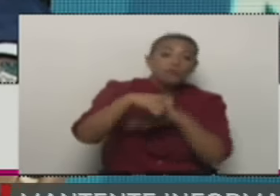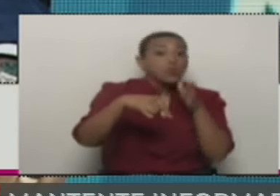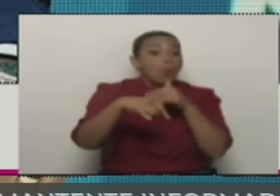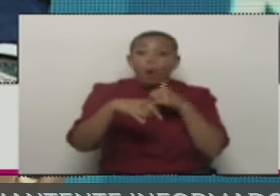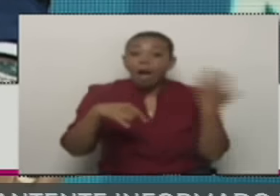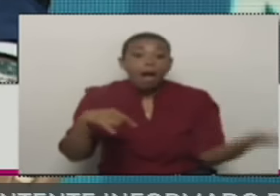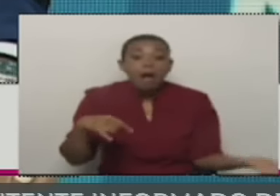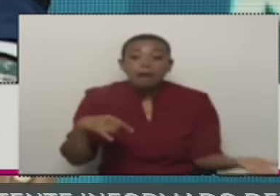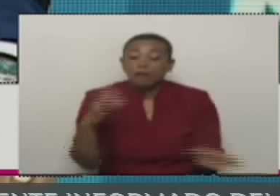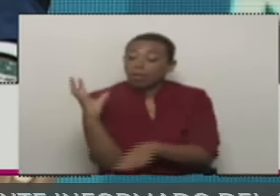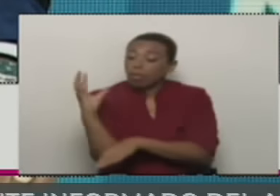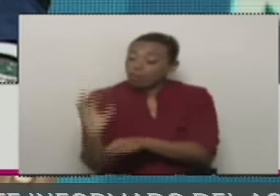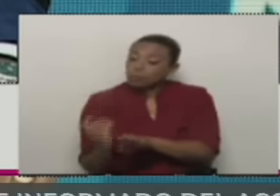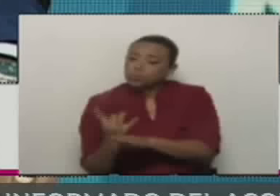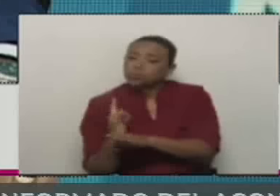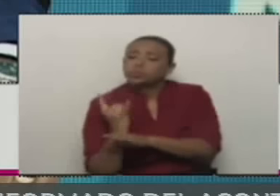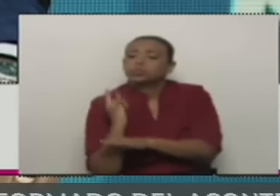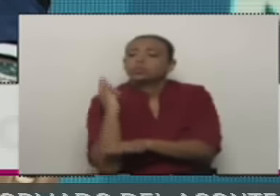Nada. ¿Ah?